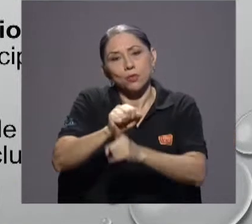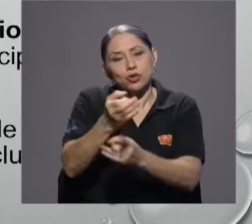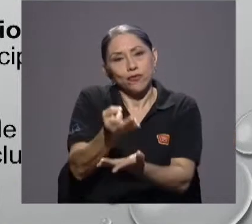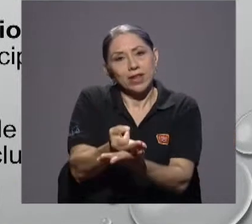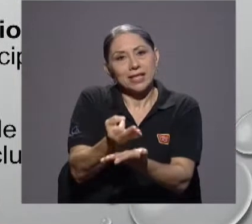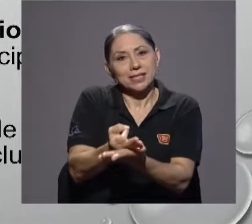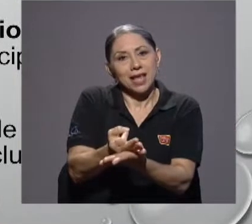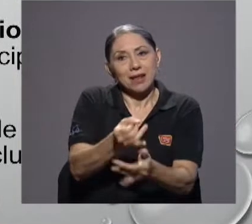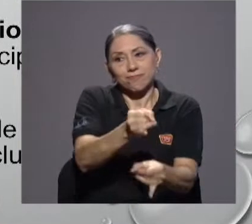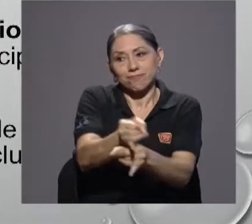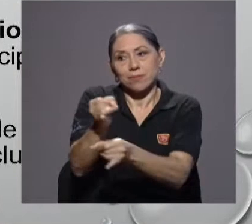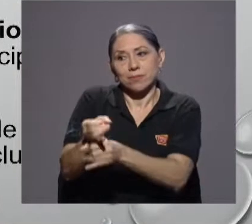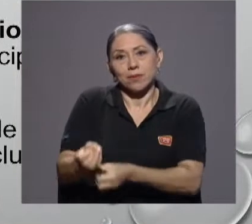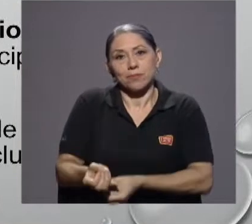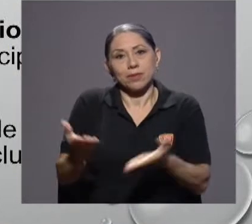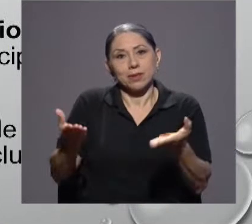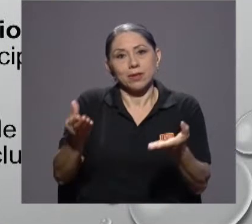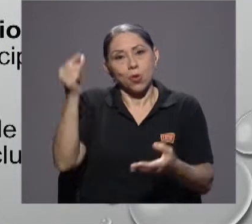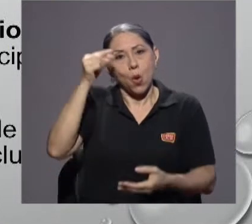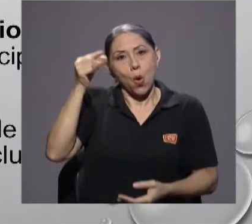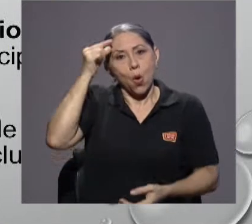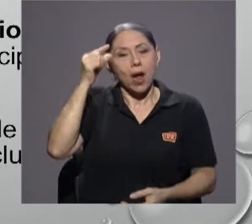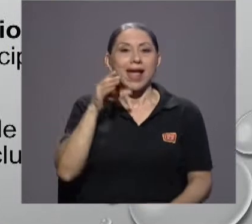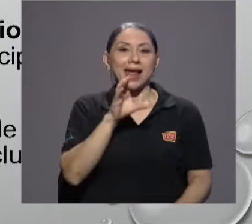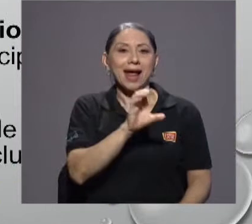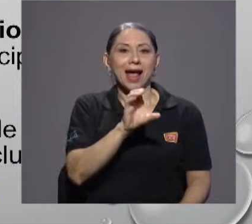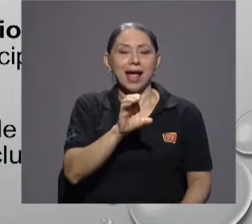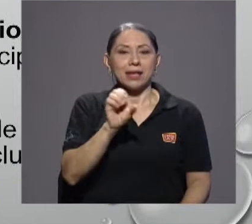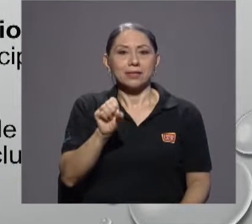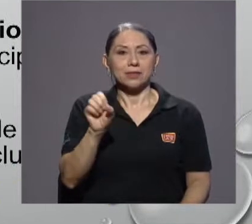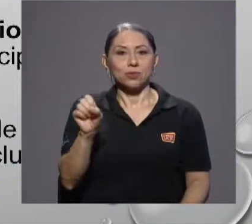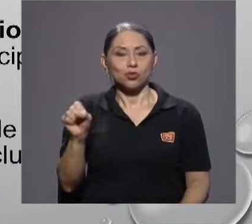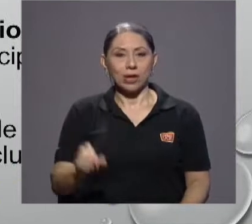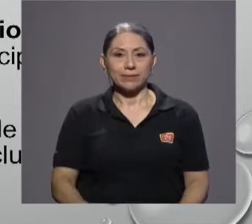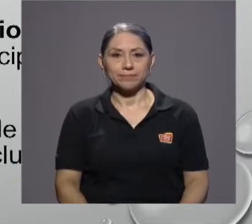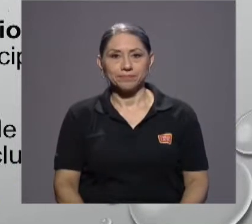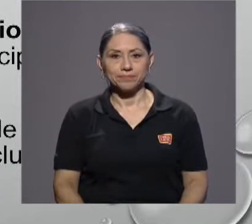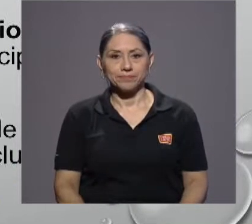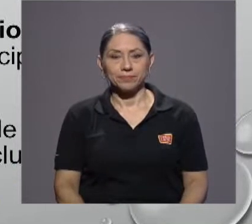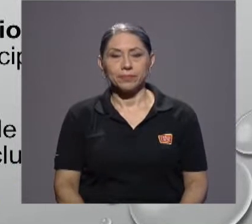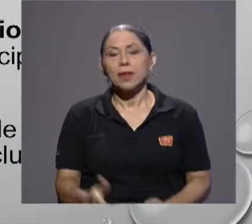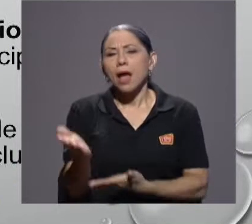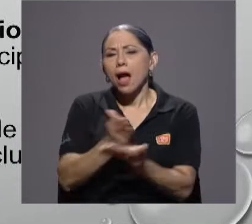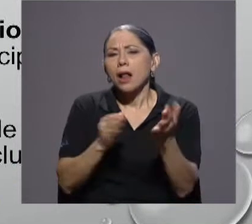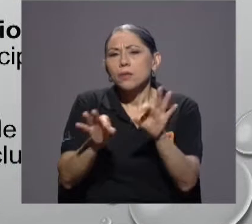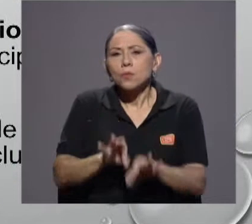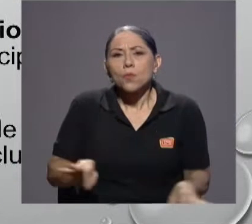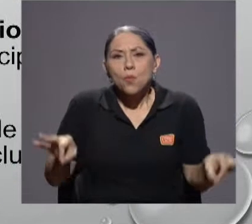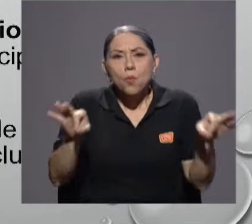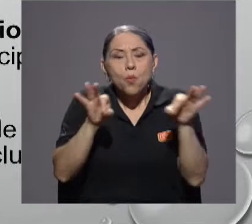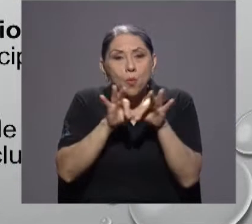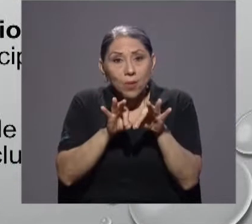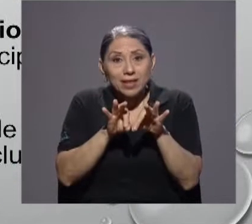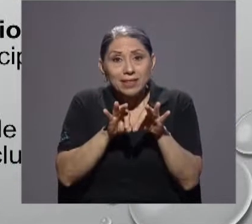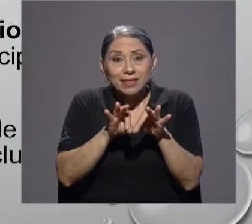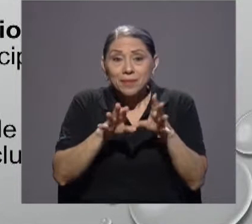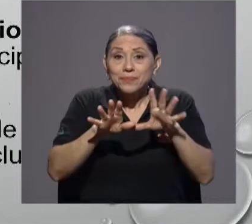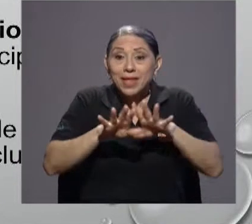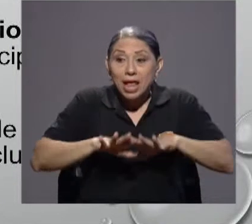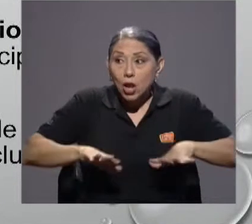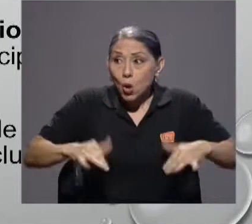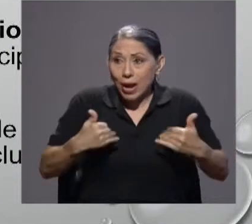del Estado y de la Caja Costarricense del Seguro Social. Un punto muy importante es que hay que adaptar la